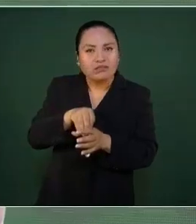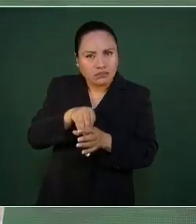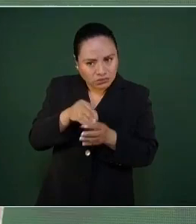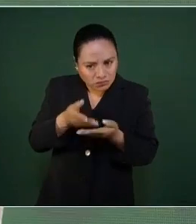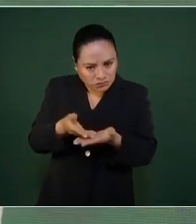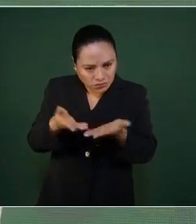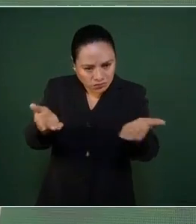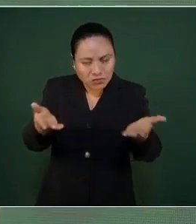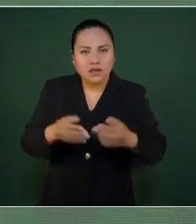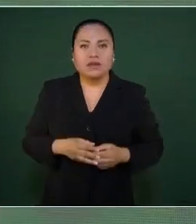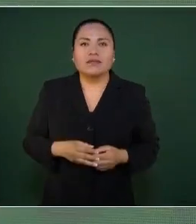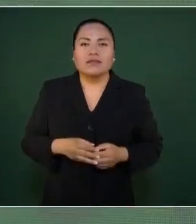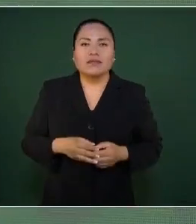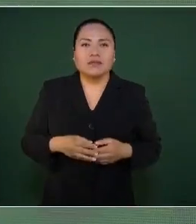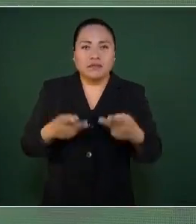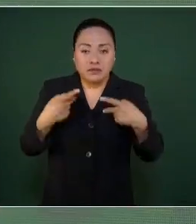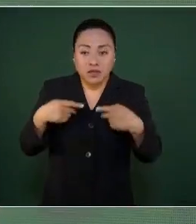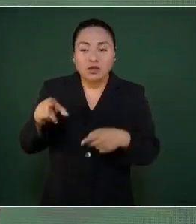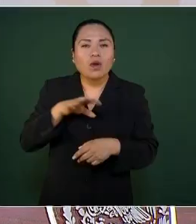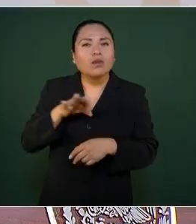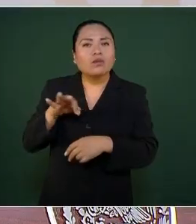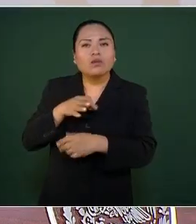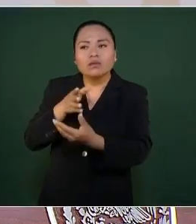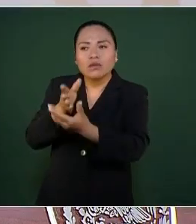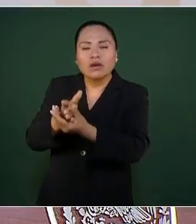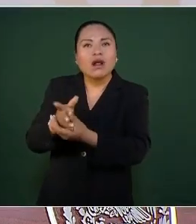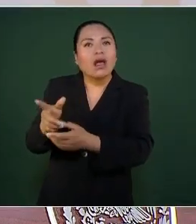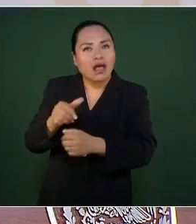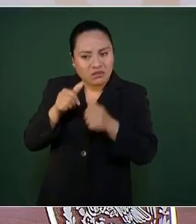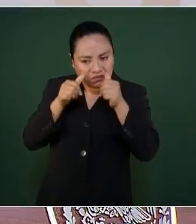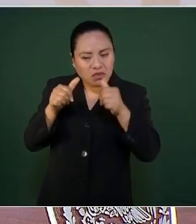y que no falten los médicos.